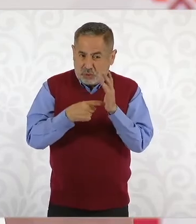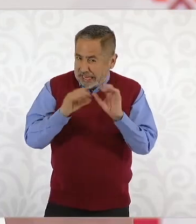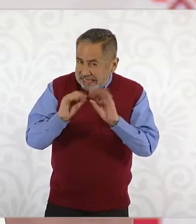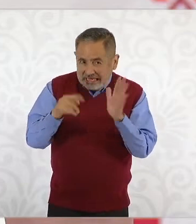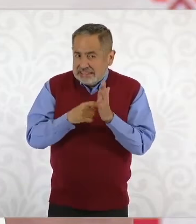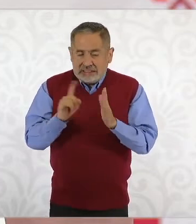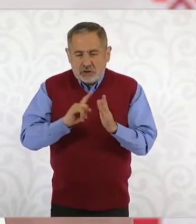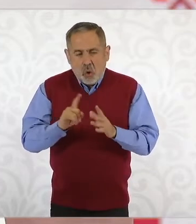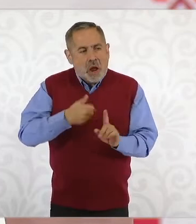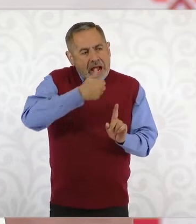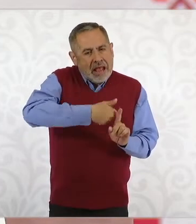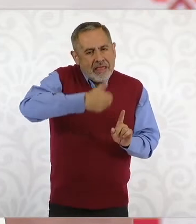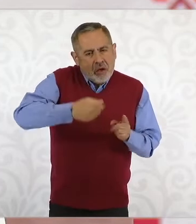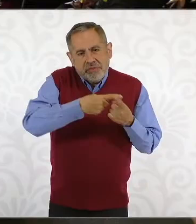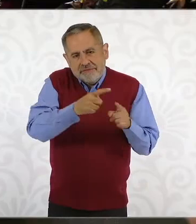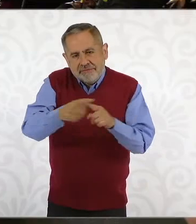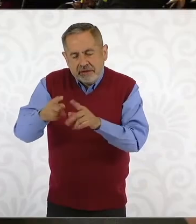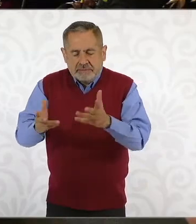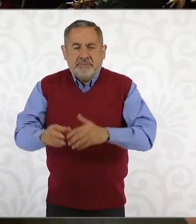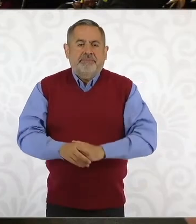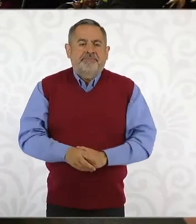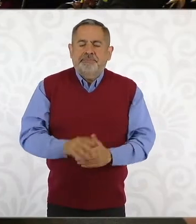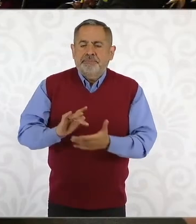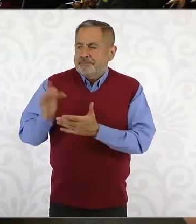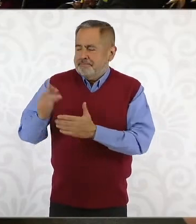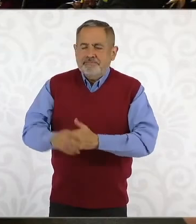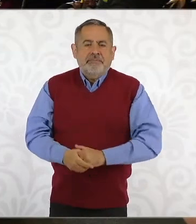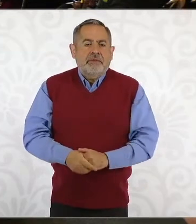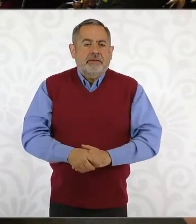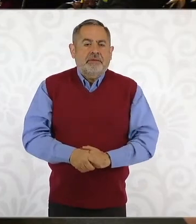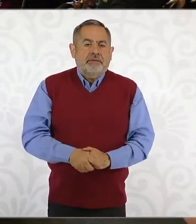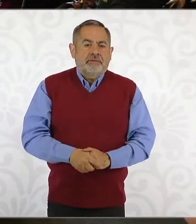y habría que ver cada caso concreto. Gracias. Gracias.